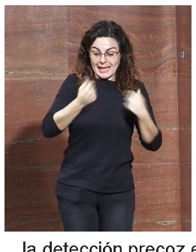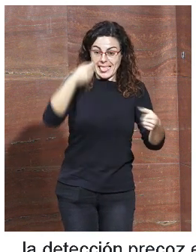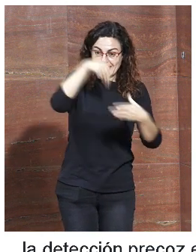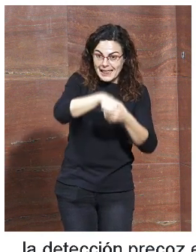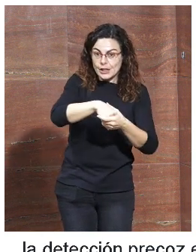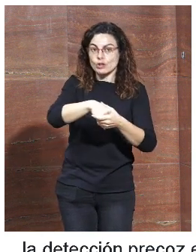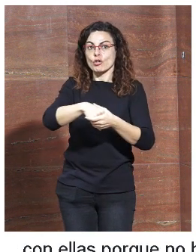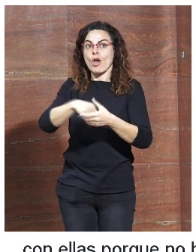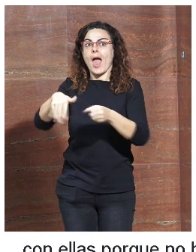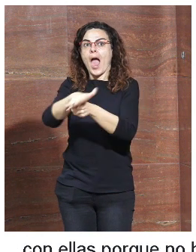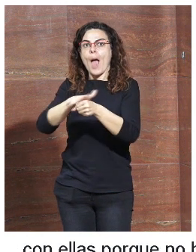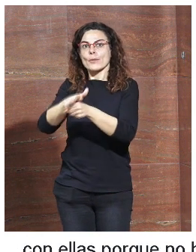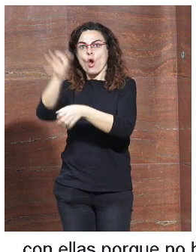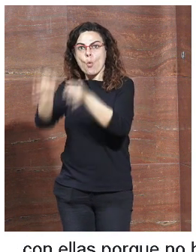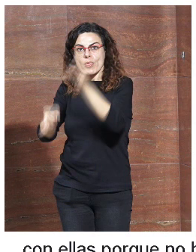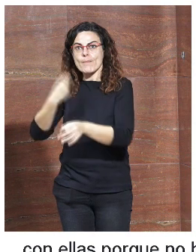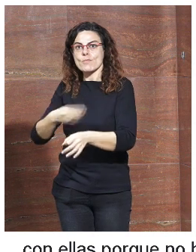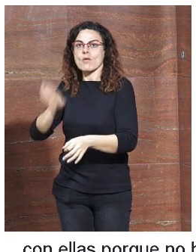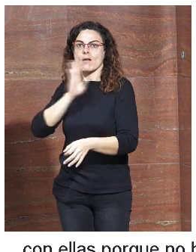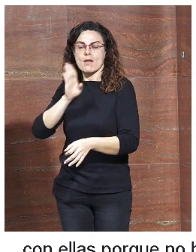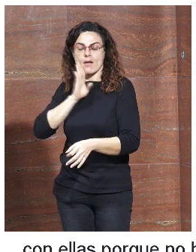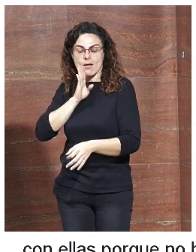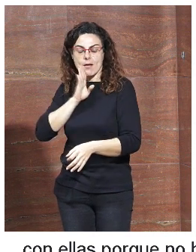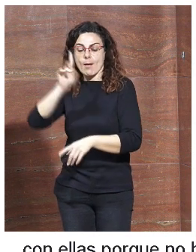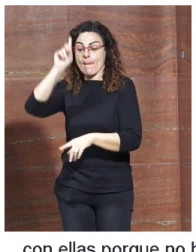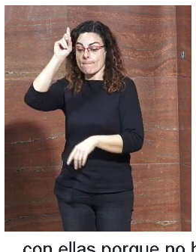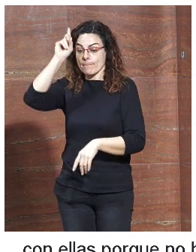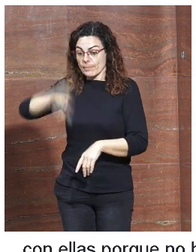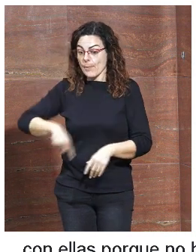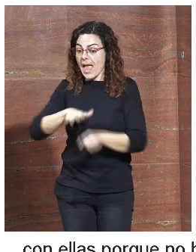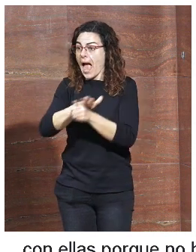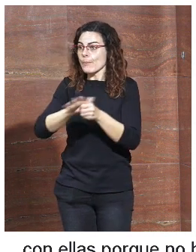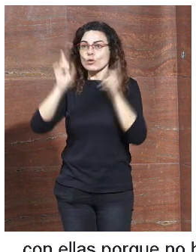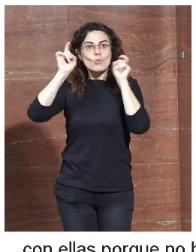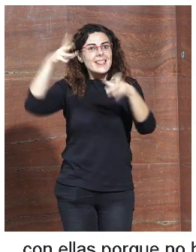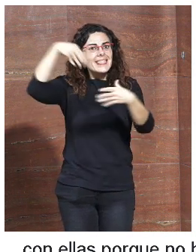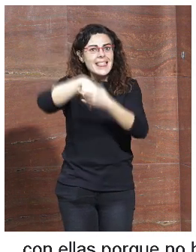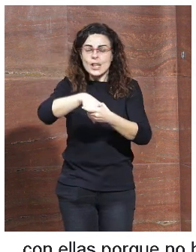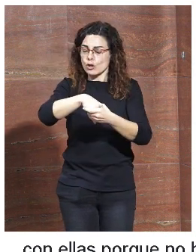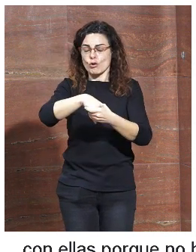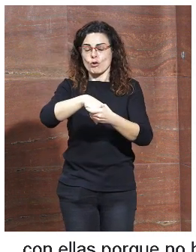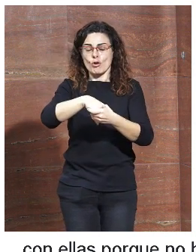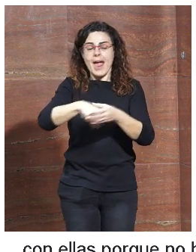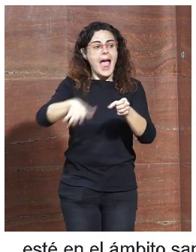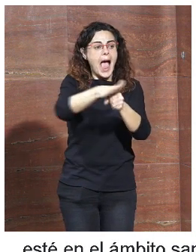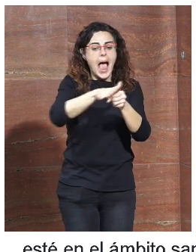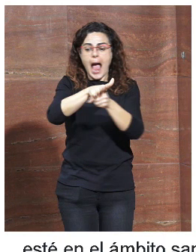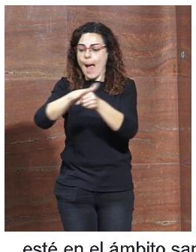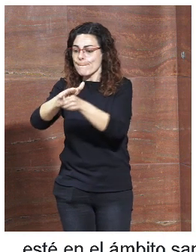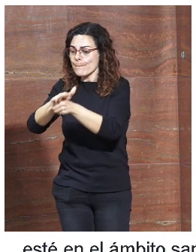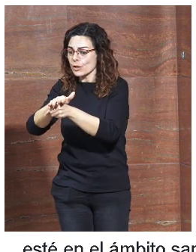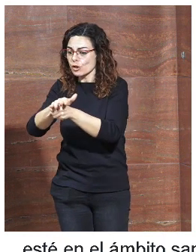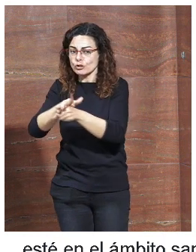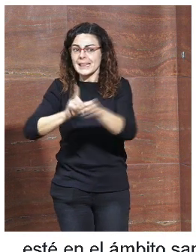el ámbito judicial, por lo que os he dicho, para que esté en el ámbito educativo, por lo que os he dicho también, en fin, en todas las esferas de desarrollo de una